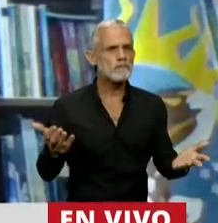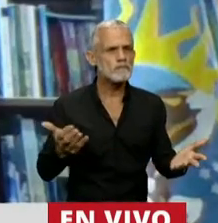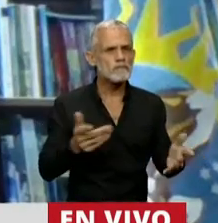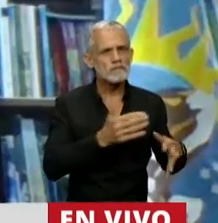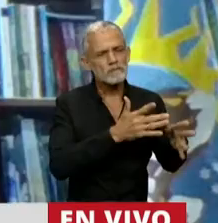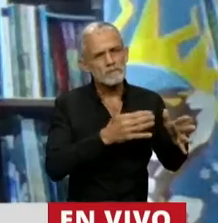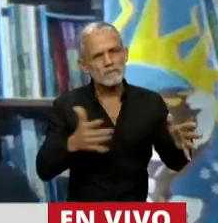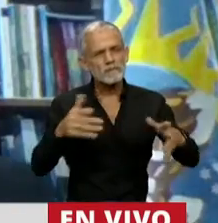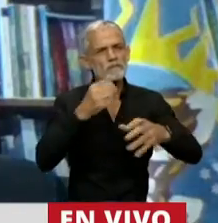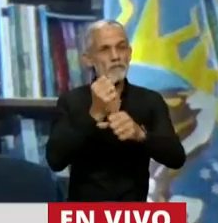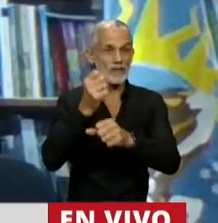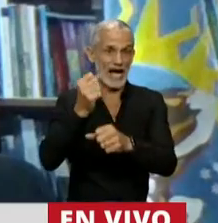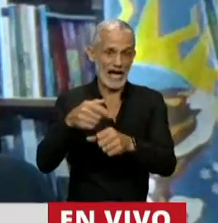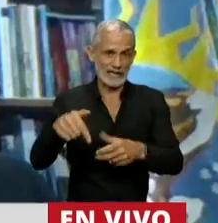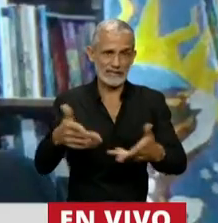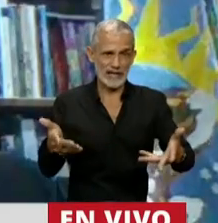Llegamos entonces